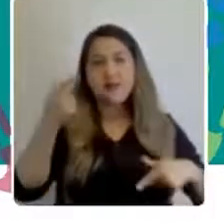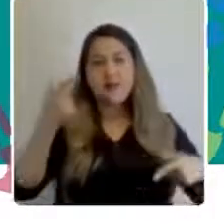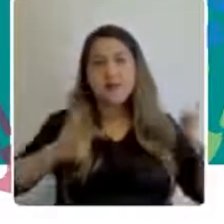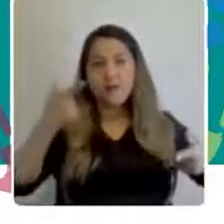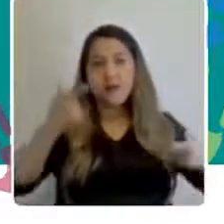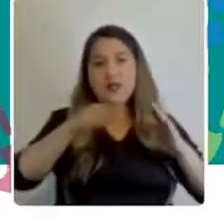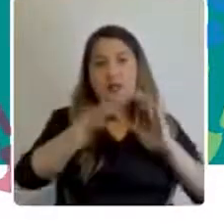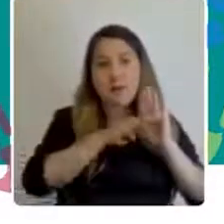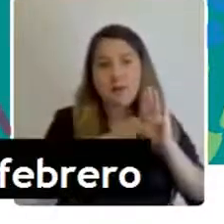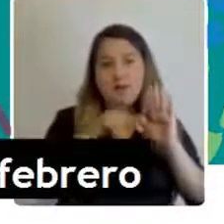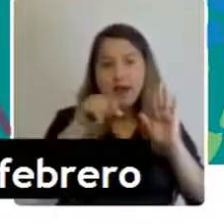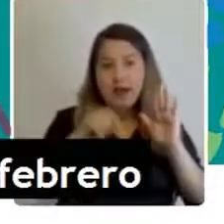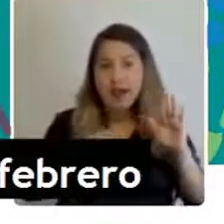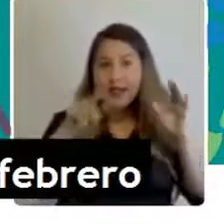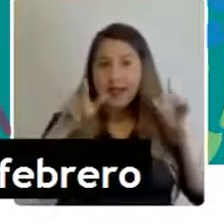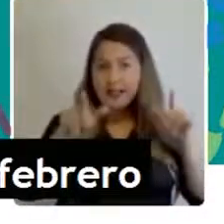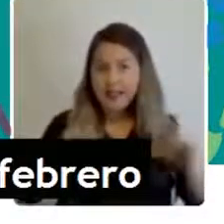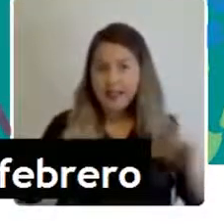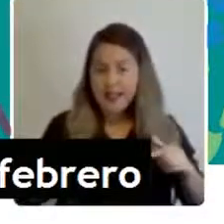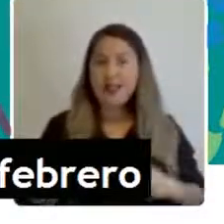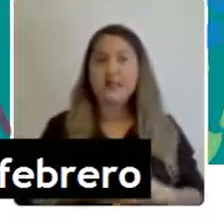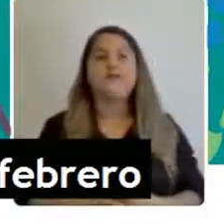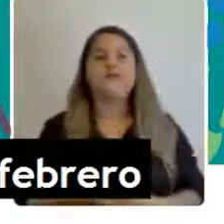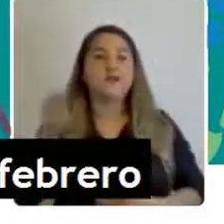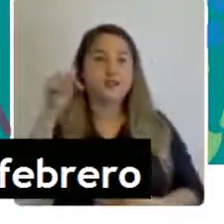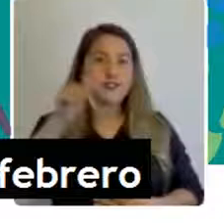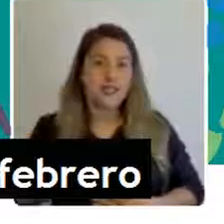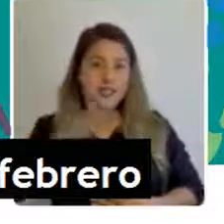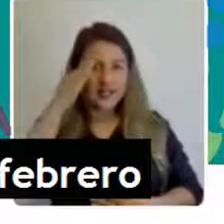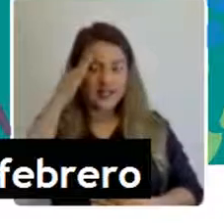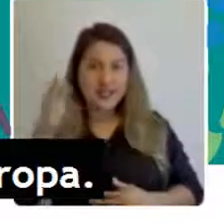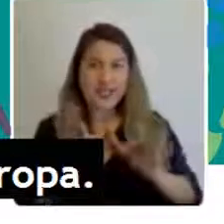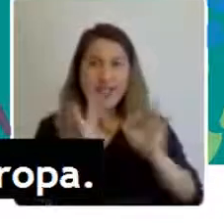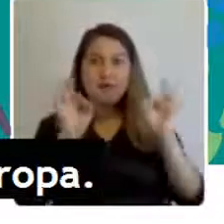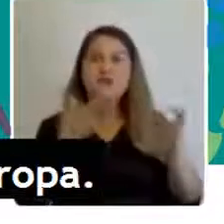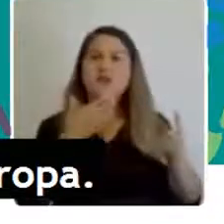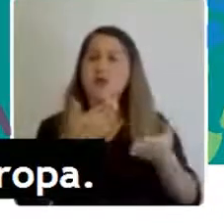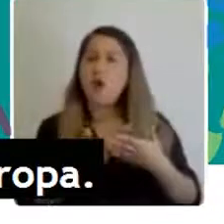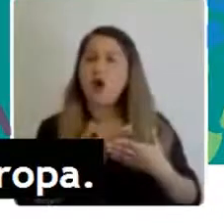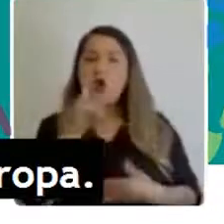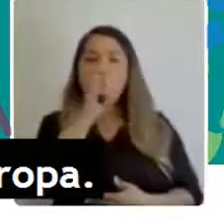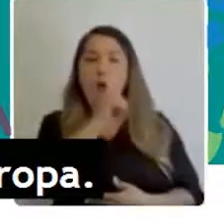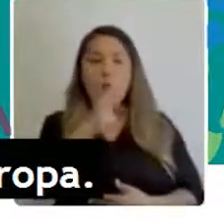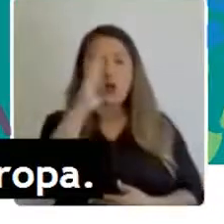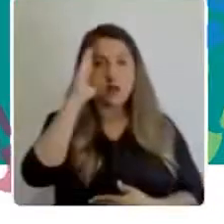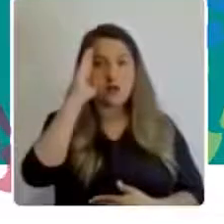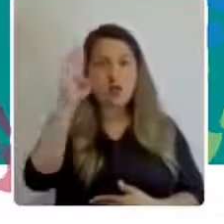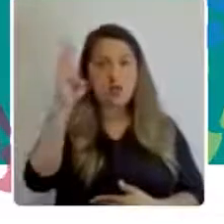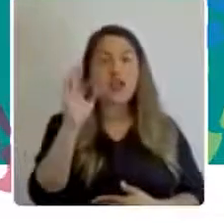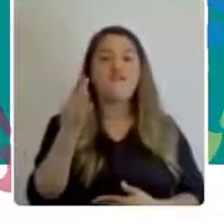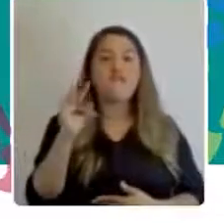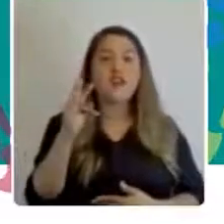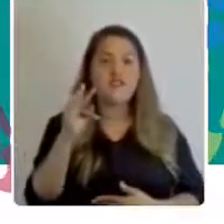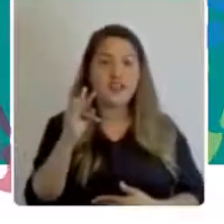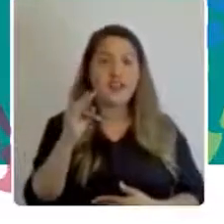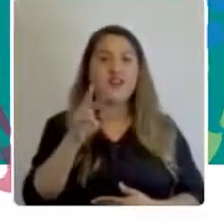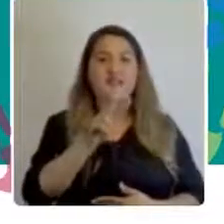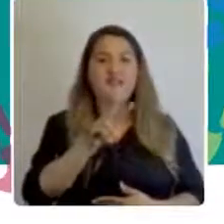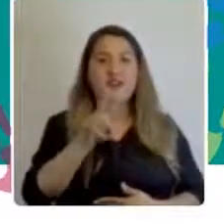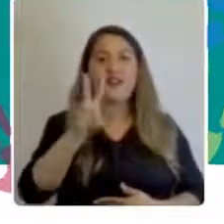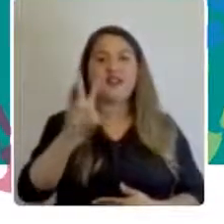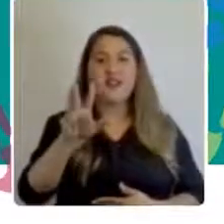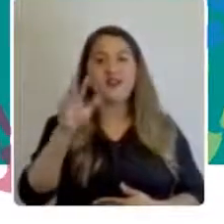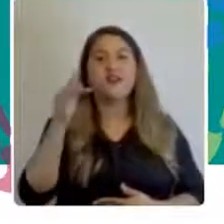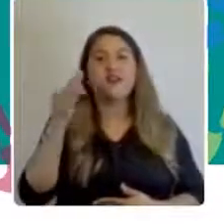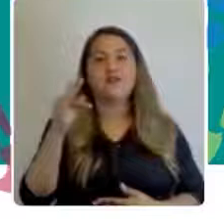área. Y atención, entonces, este día especial va a ser cada año el último día de febrero, igual como nos contaba Doménica en Europa, el 28 de febrero o